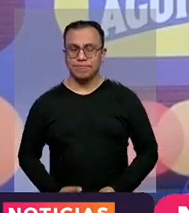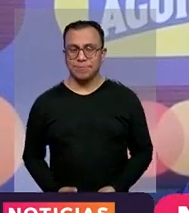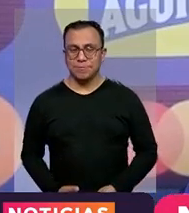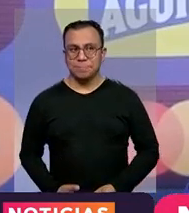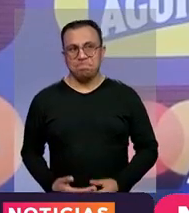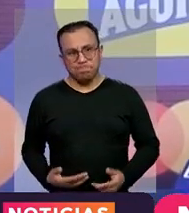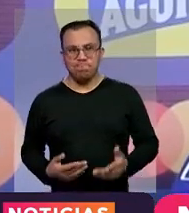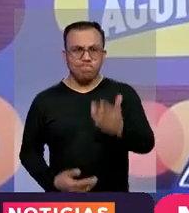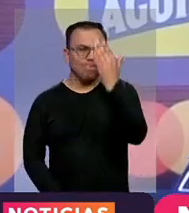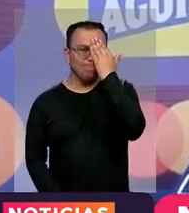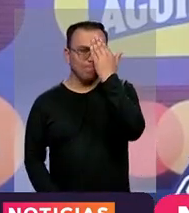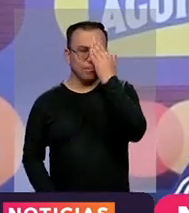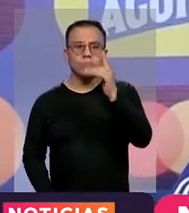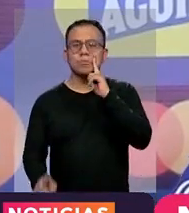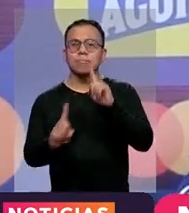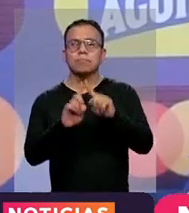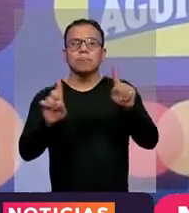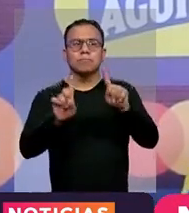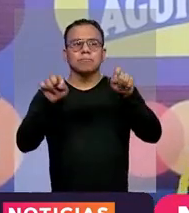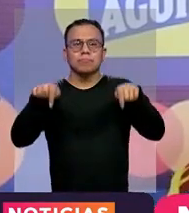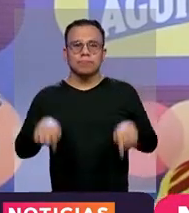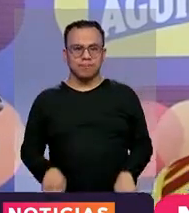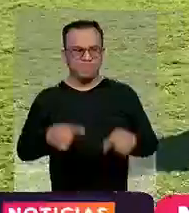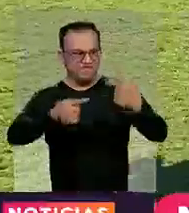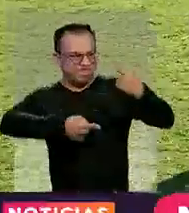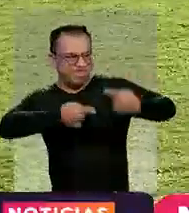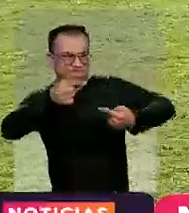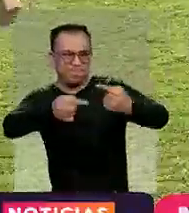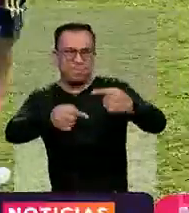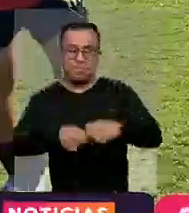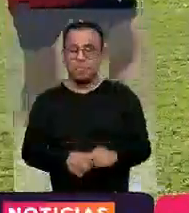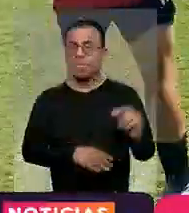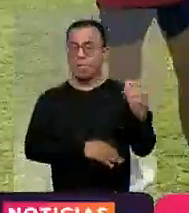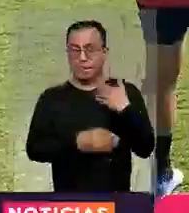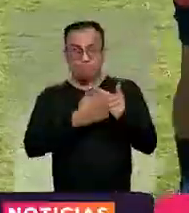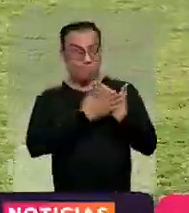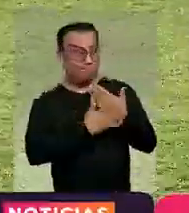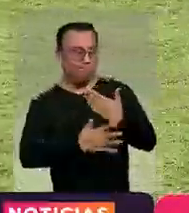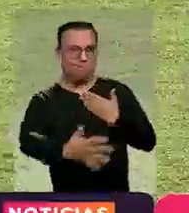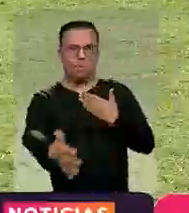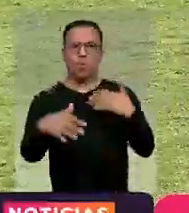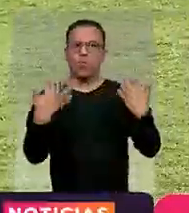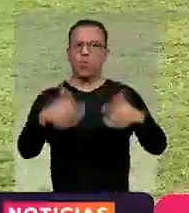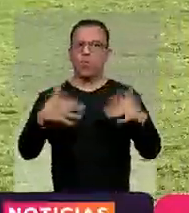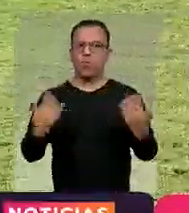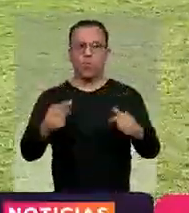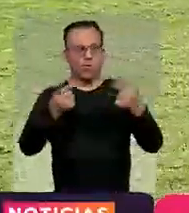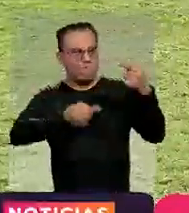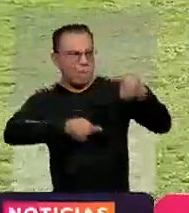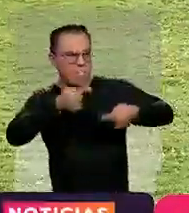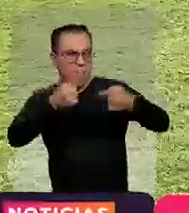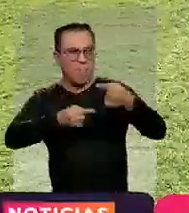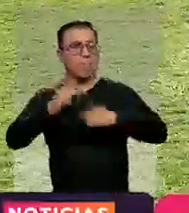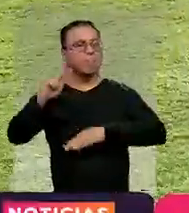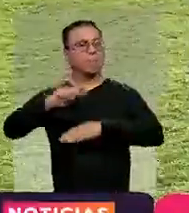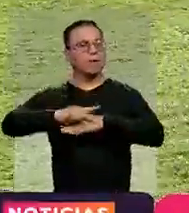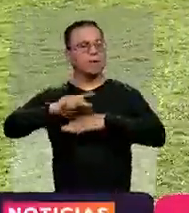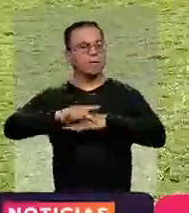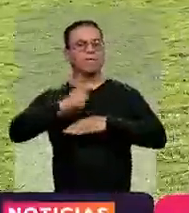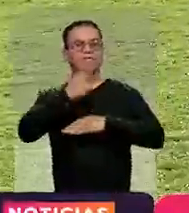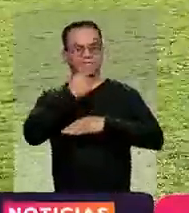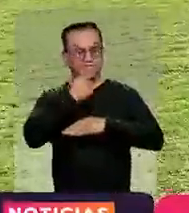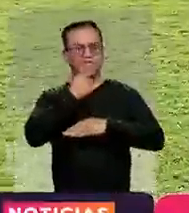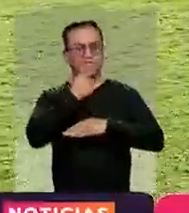con certeza el propósito que tenemos para el torneo. En el camino por delante se pone un complejo rival, Paraguay, una